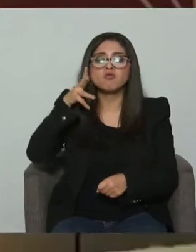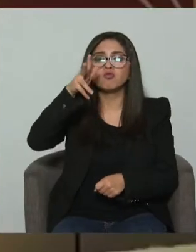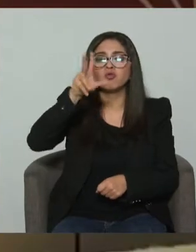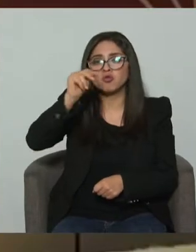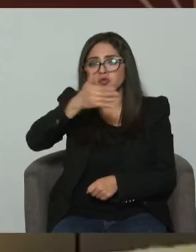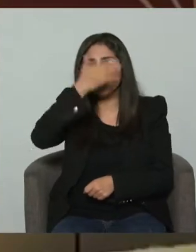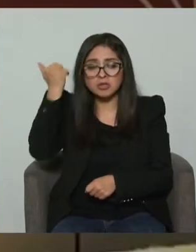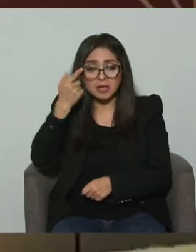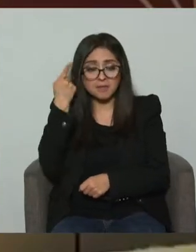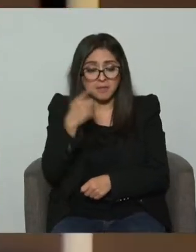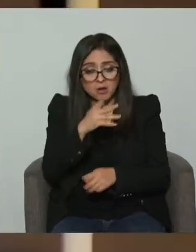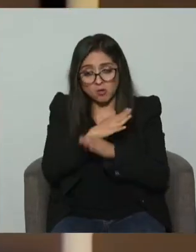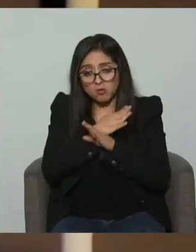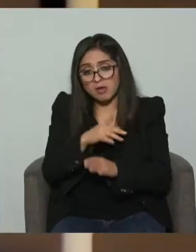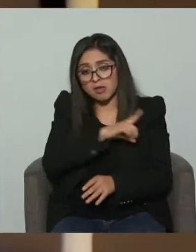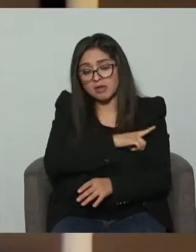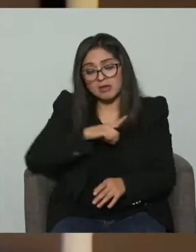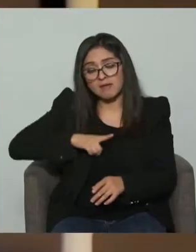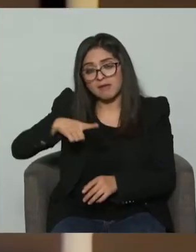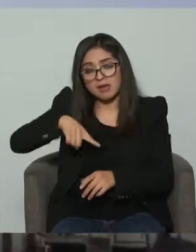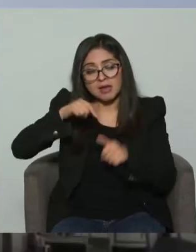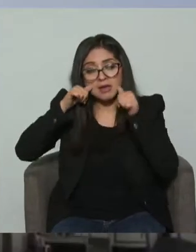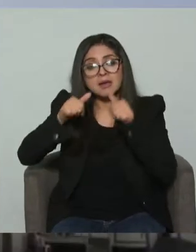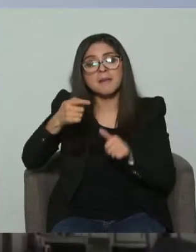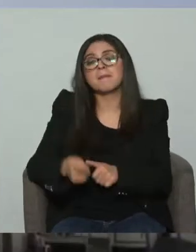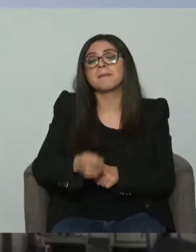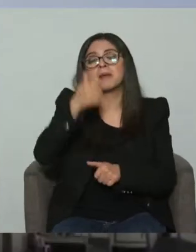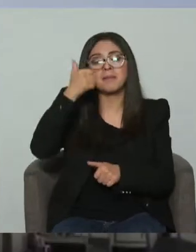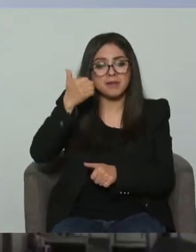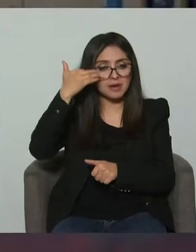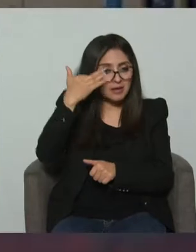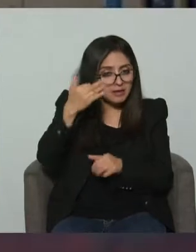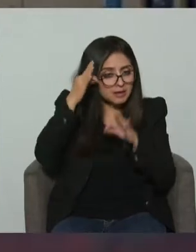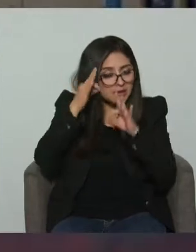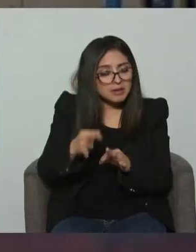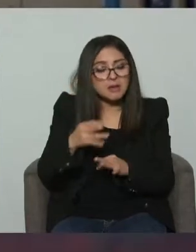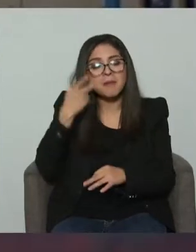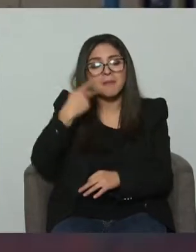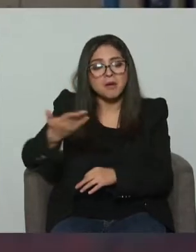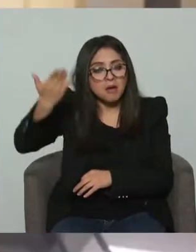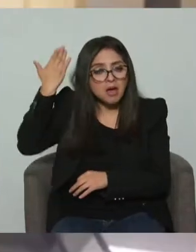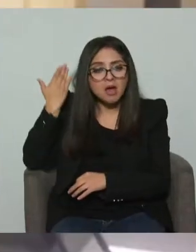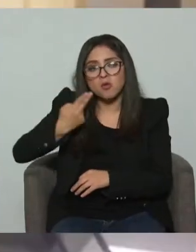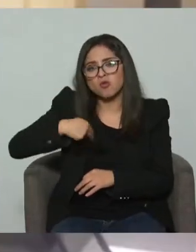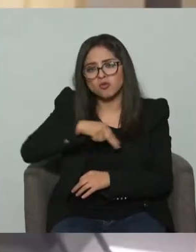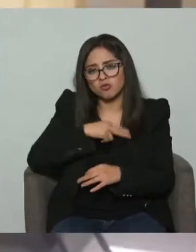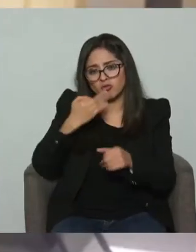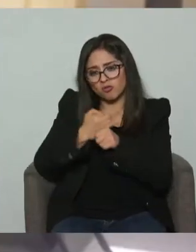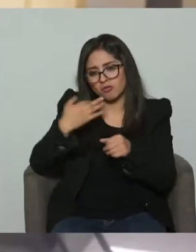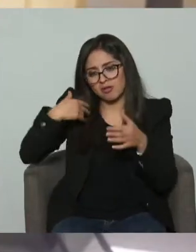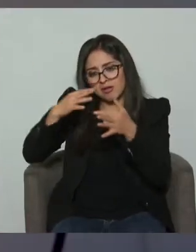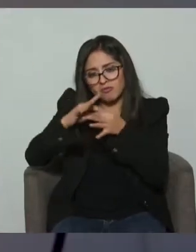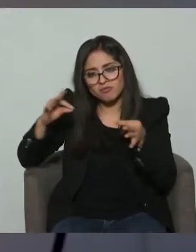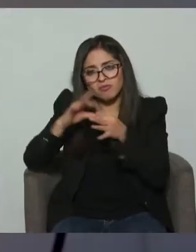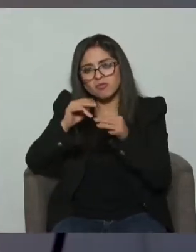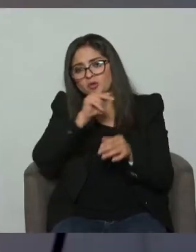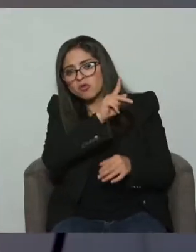son prevenibles y que son atendibles en las primeras etapas. Entonces, ese es el enfoque que le estamos dando a